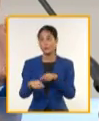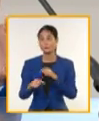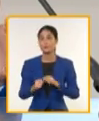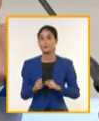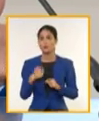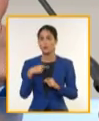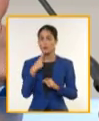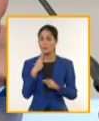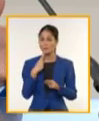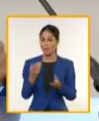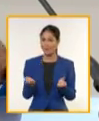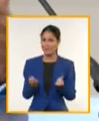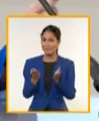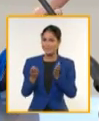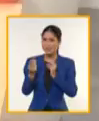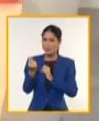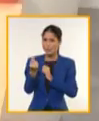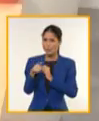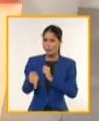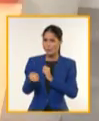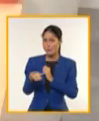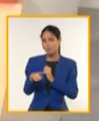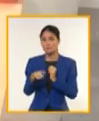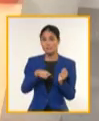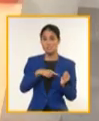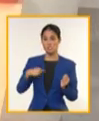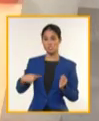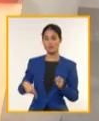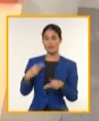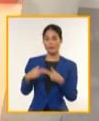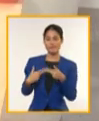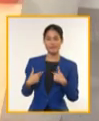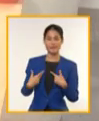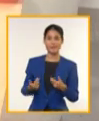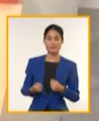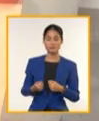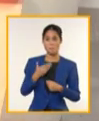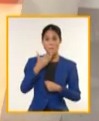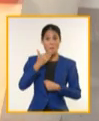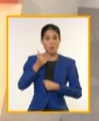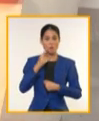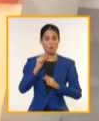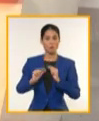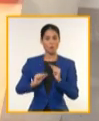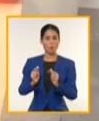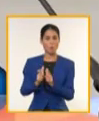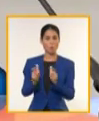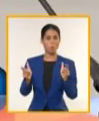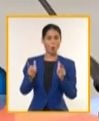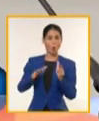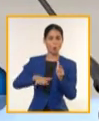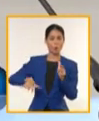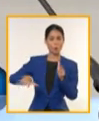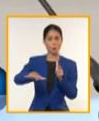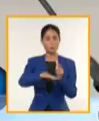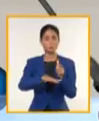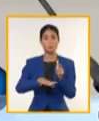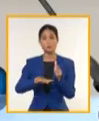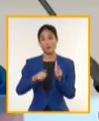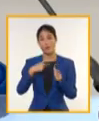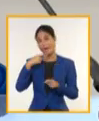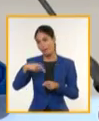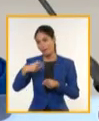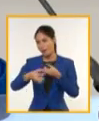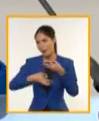le ha permitido a China ampliar su esfera de influencia. Y es importante porque nosotros estamos hablando ahora